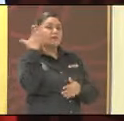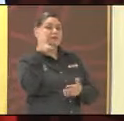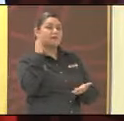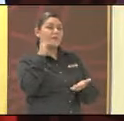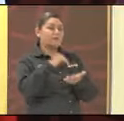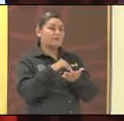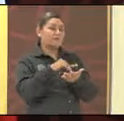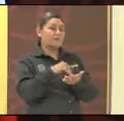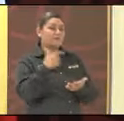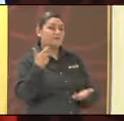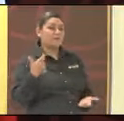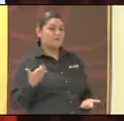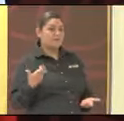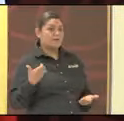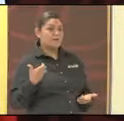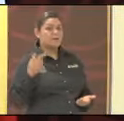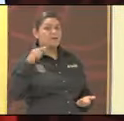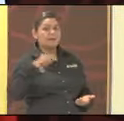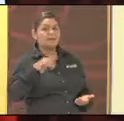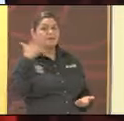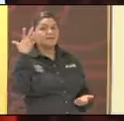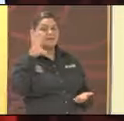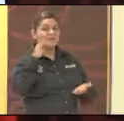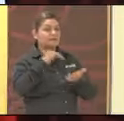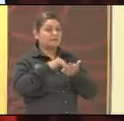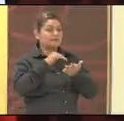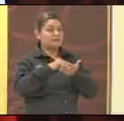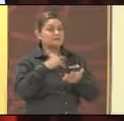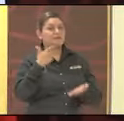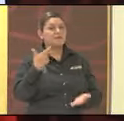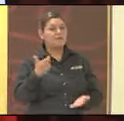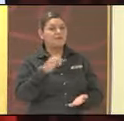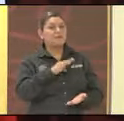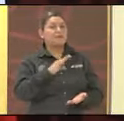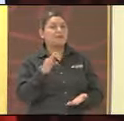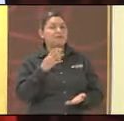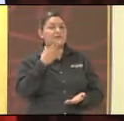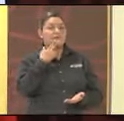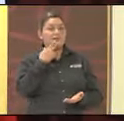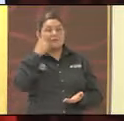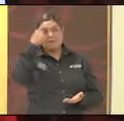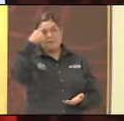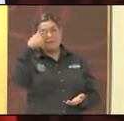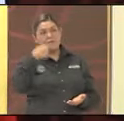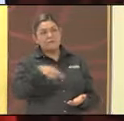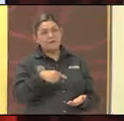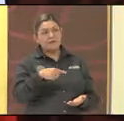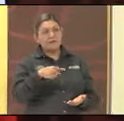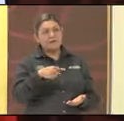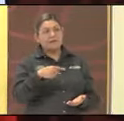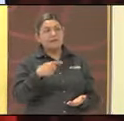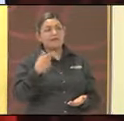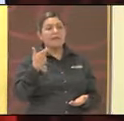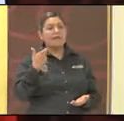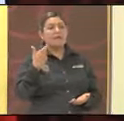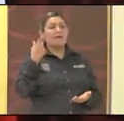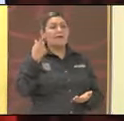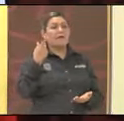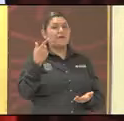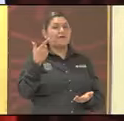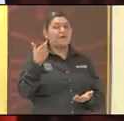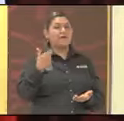pesos. Esos 10 millones de pesos nos van a servir para créditos, para las